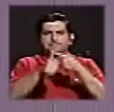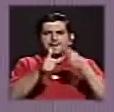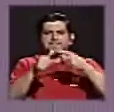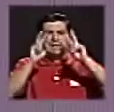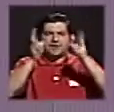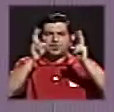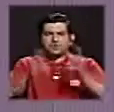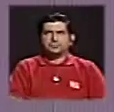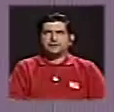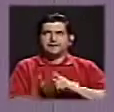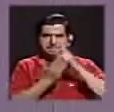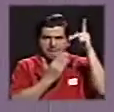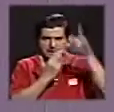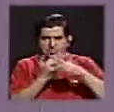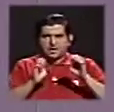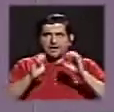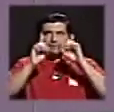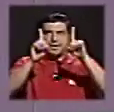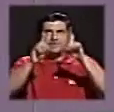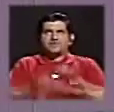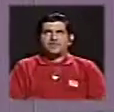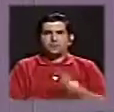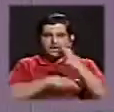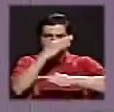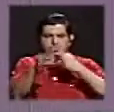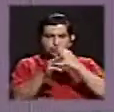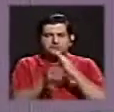tema del programa este para la educación sexual.